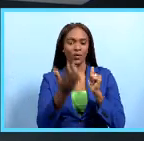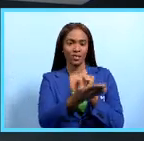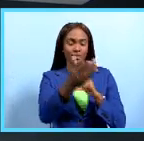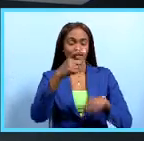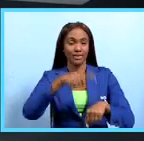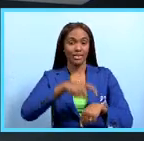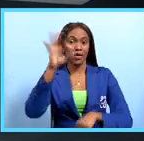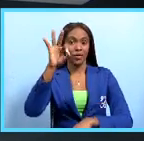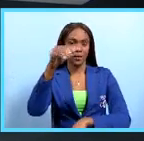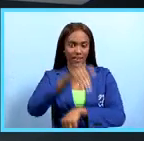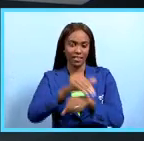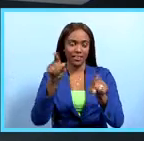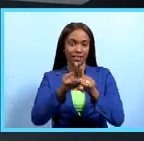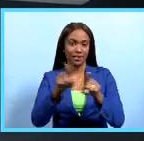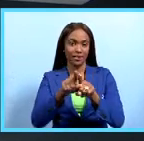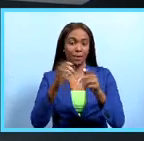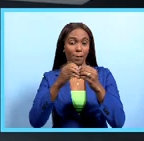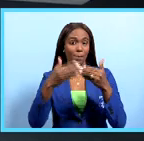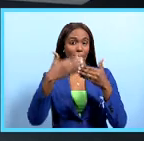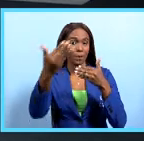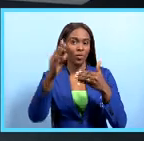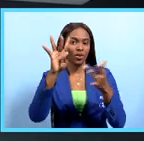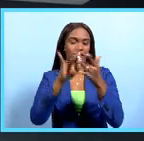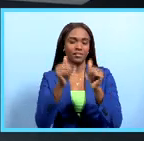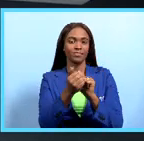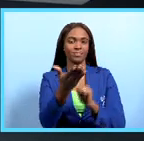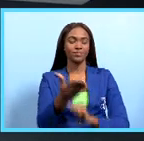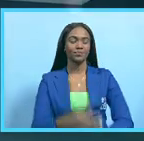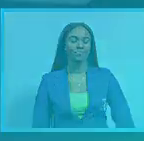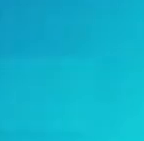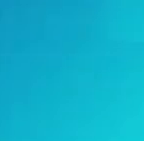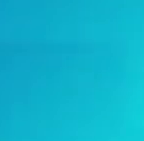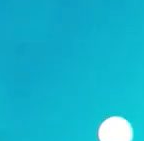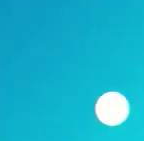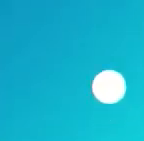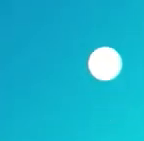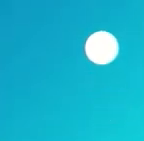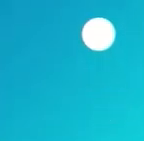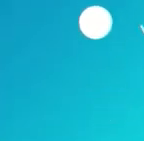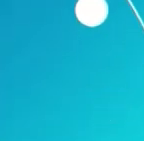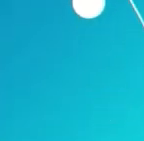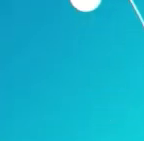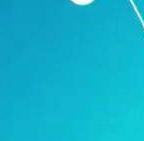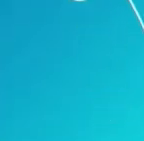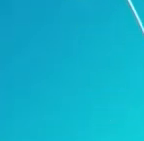las 9 de la noche. Más adelante, el 4 Conecta.